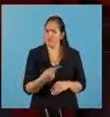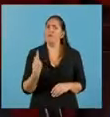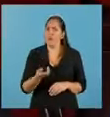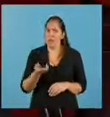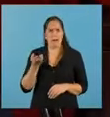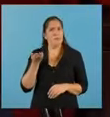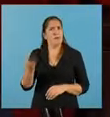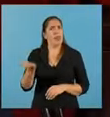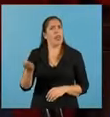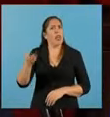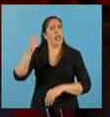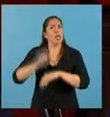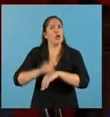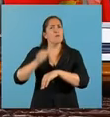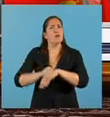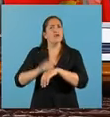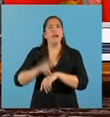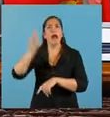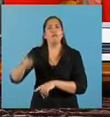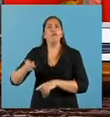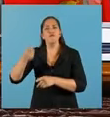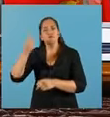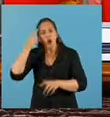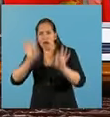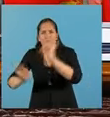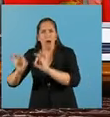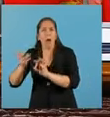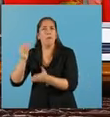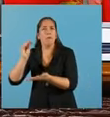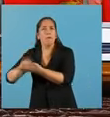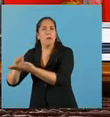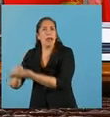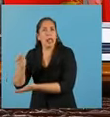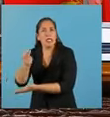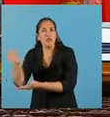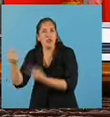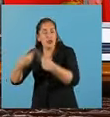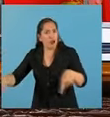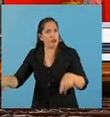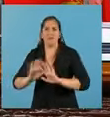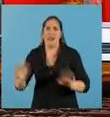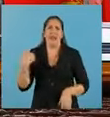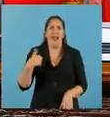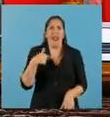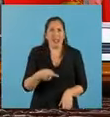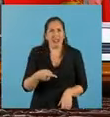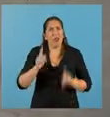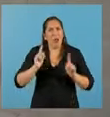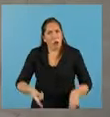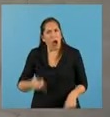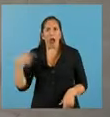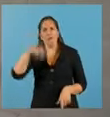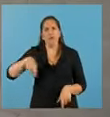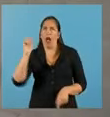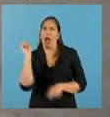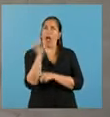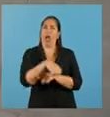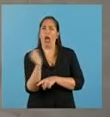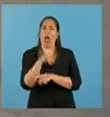total responsabilidad a los formadores de precios. Argentina no resiste más el abuso de quienes